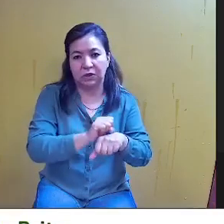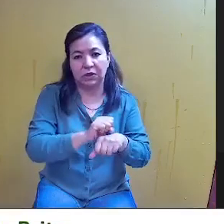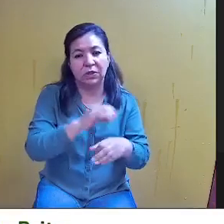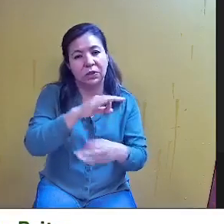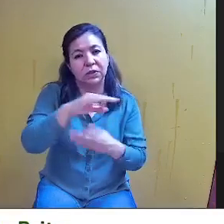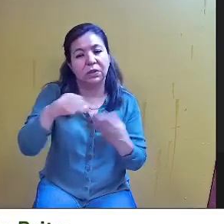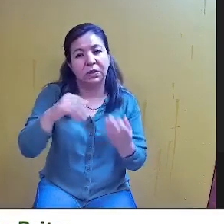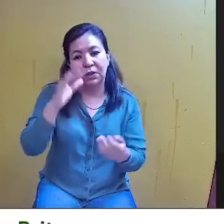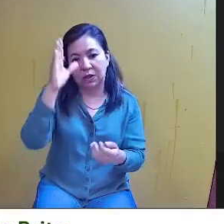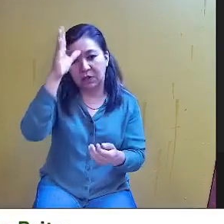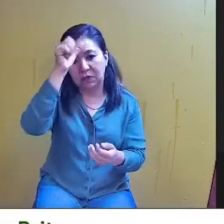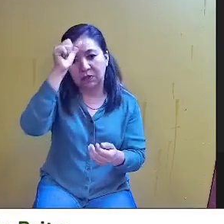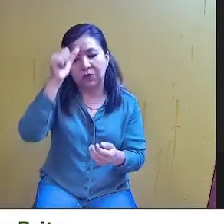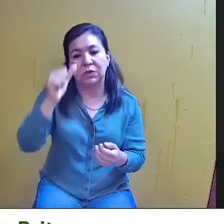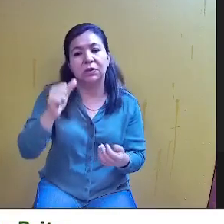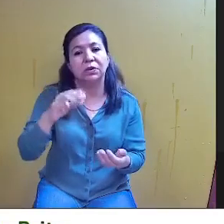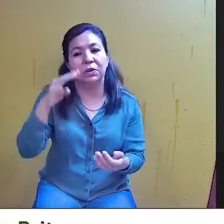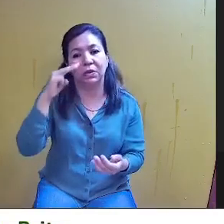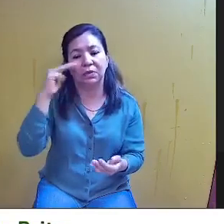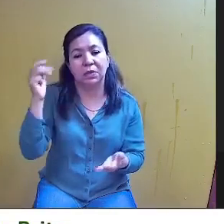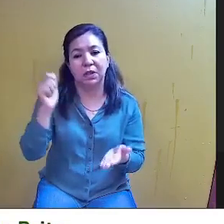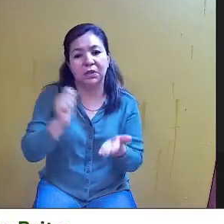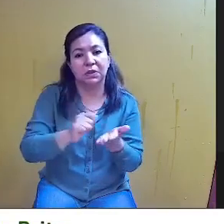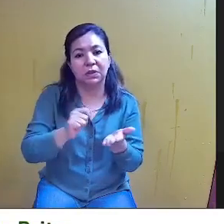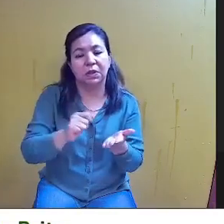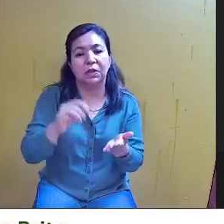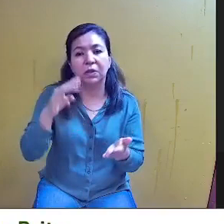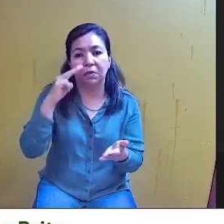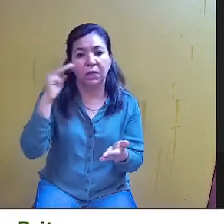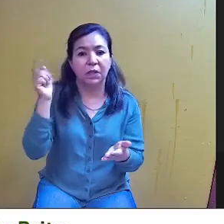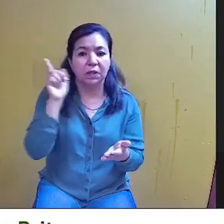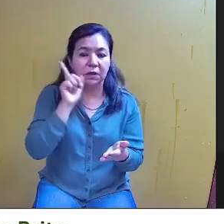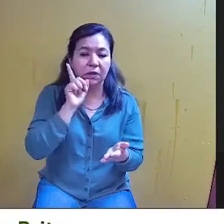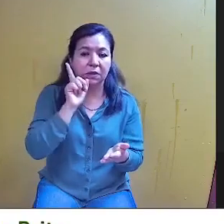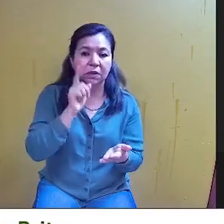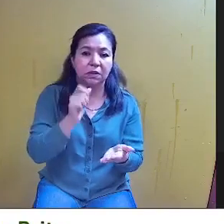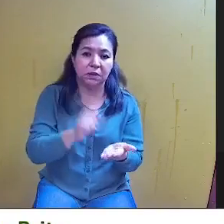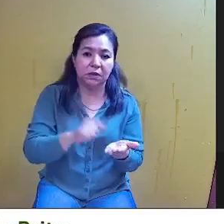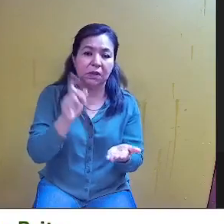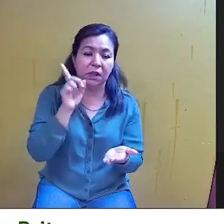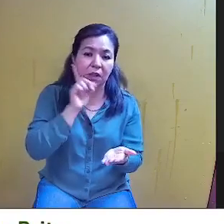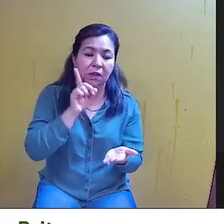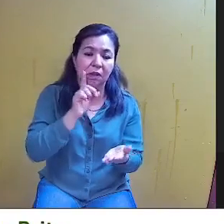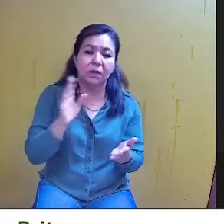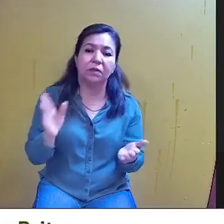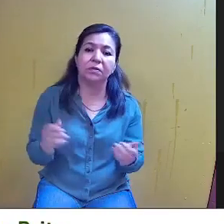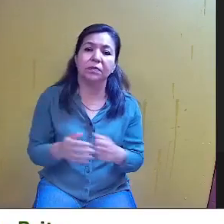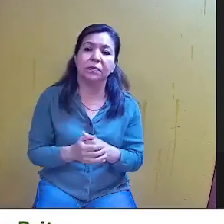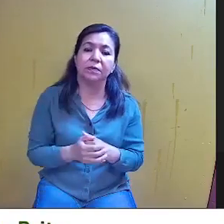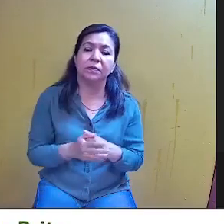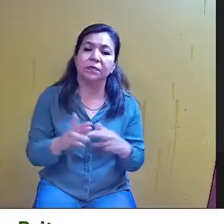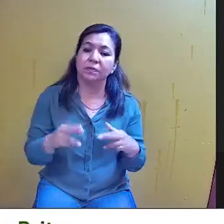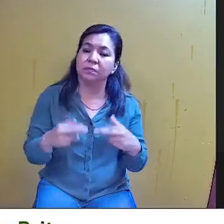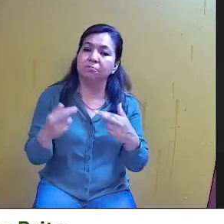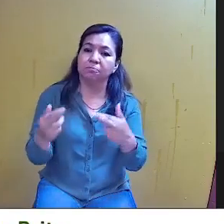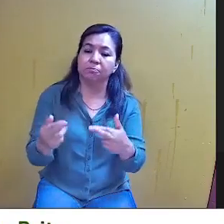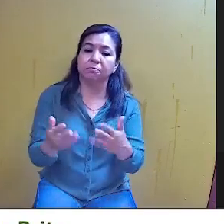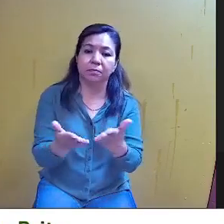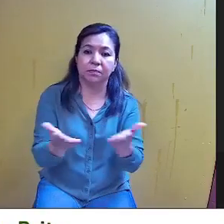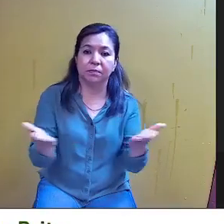acuerdos, magistrada, magistrado. Está a nuestra consideración el proyecto de resolución del que se ha dado cuenta.